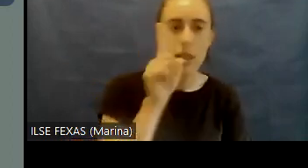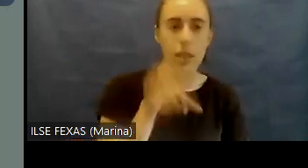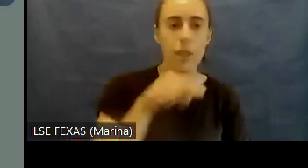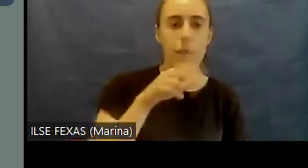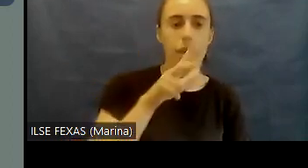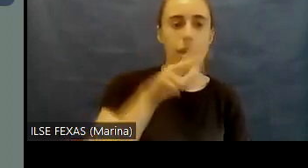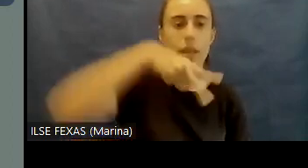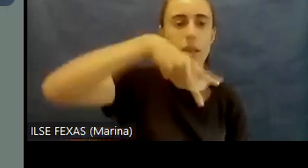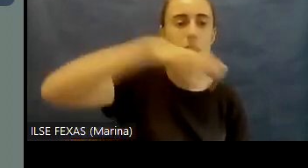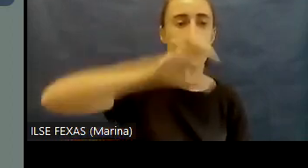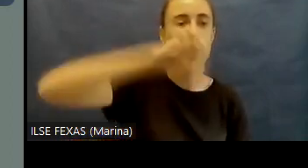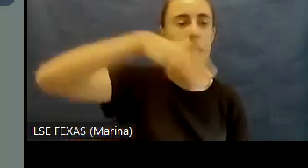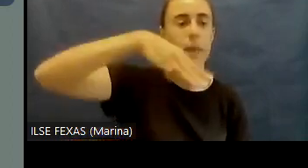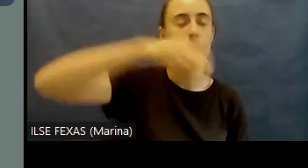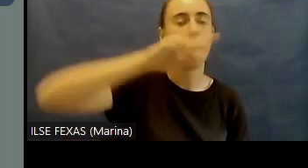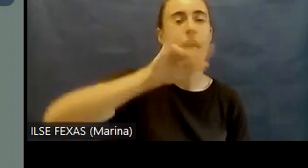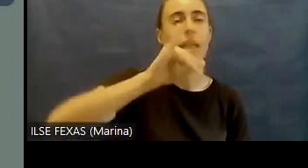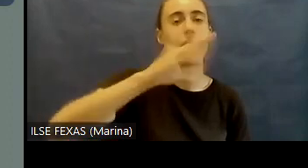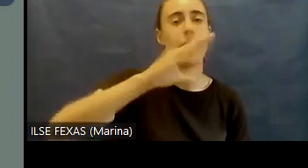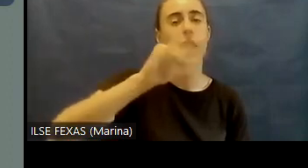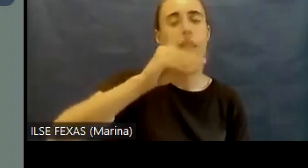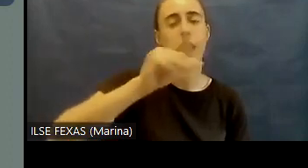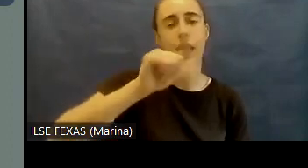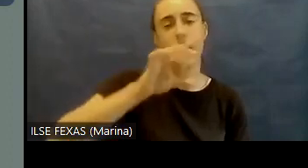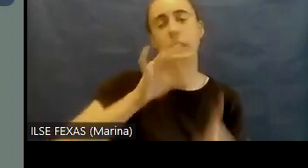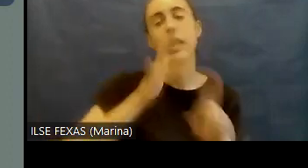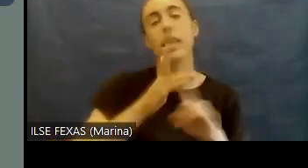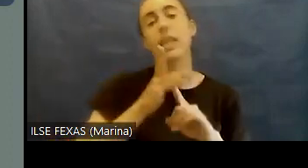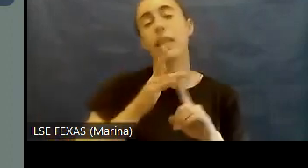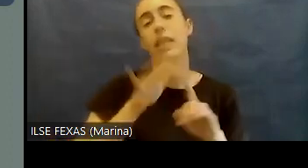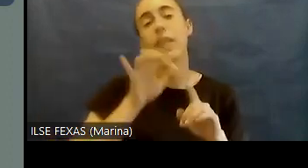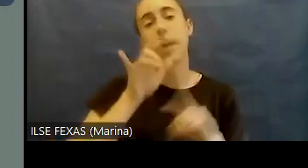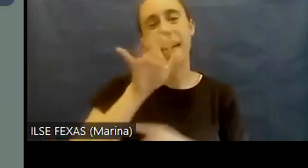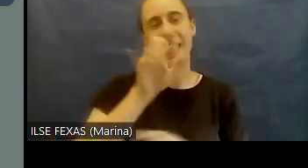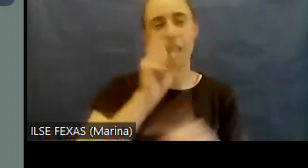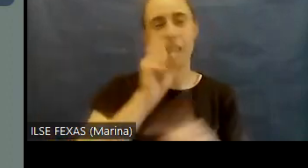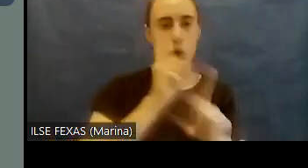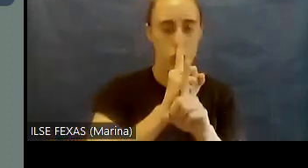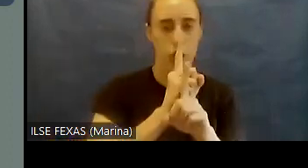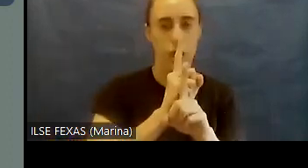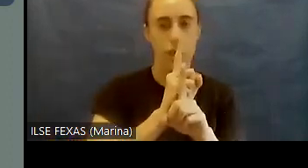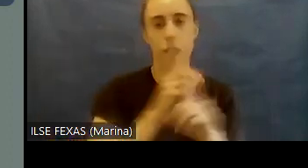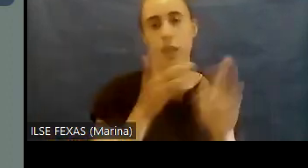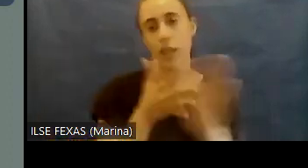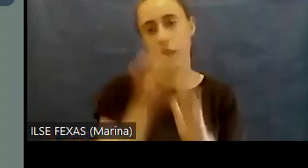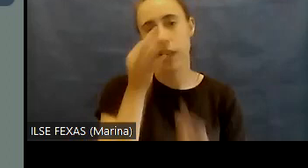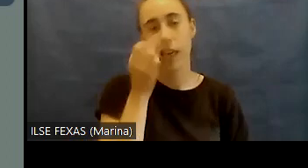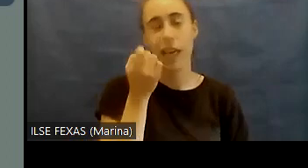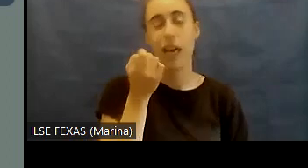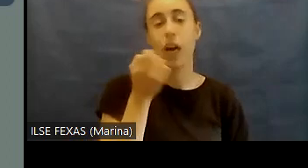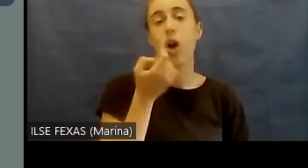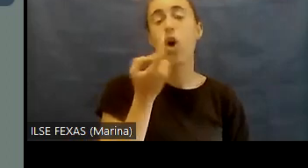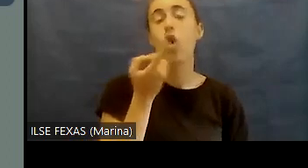servirían para tratar parásitos, es decir, los nemátodos son parásitos, o los gusanos, perdón, los oxiuros,